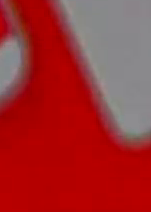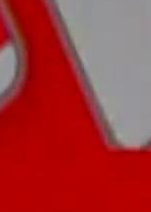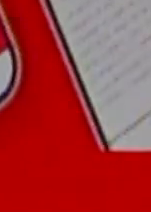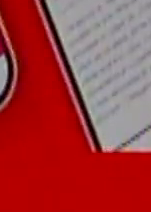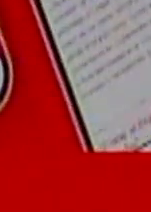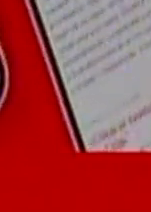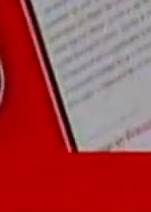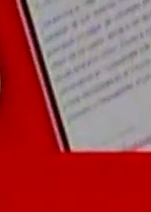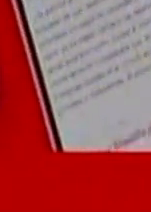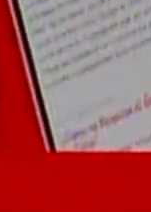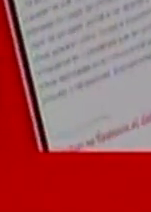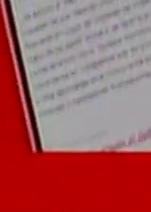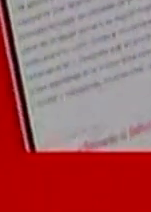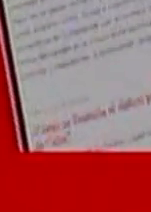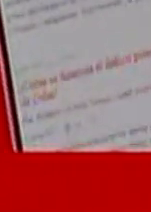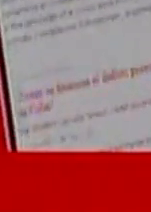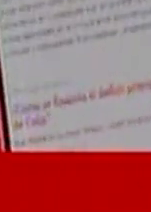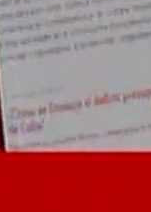digital.